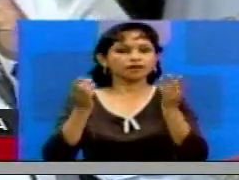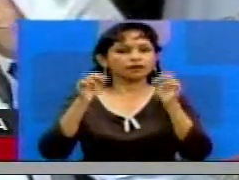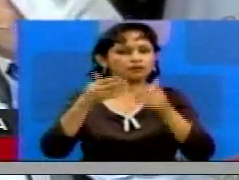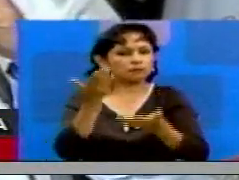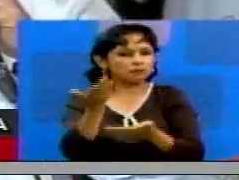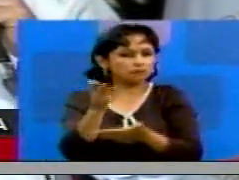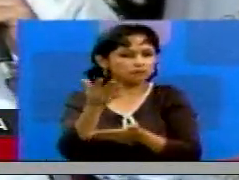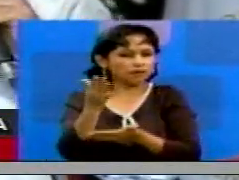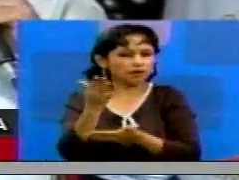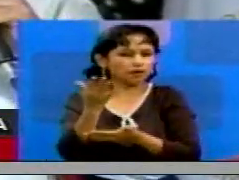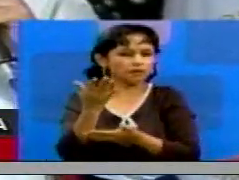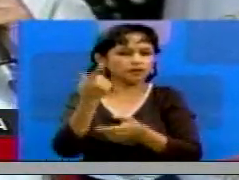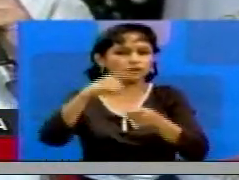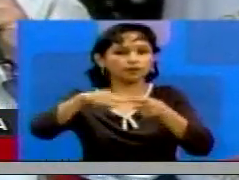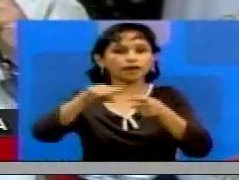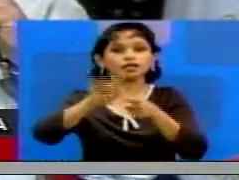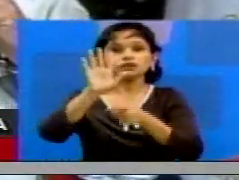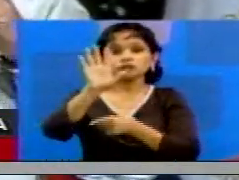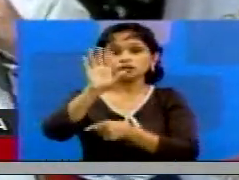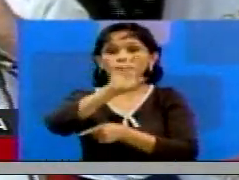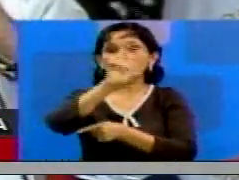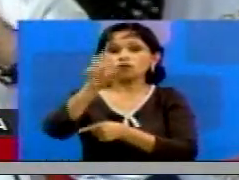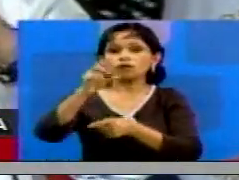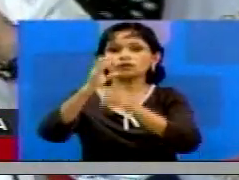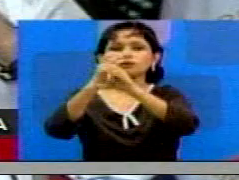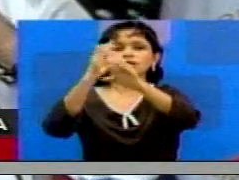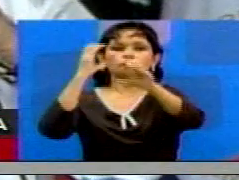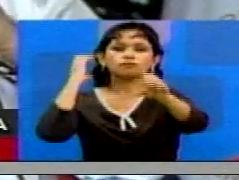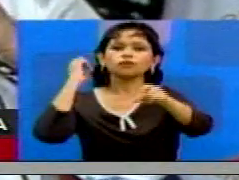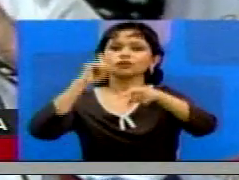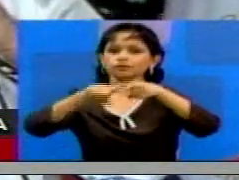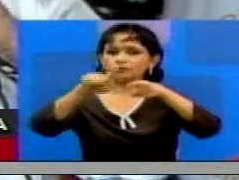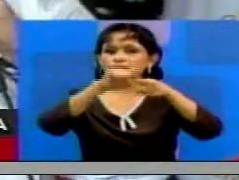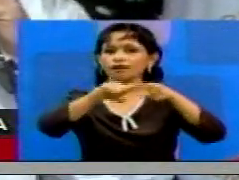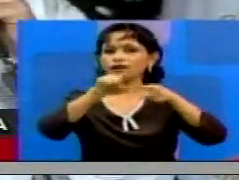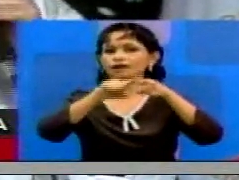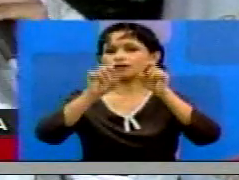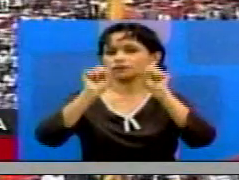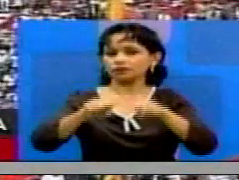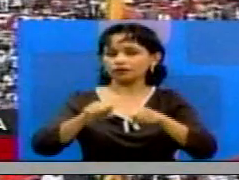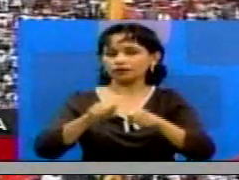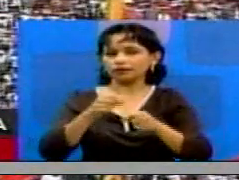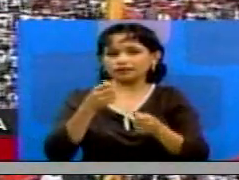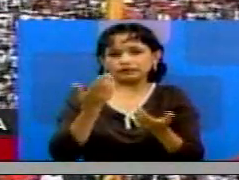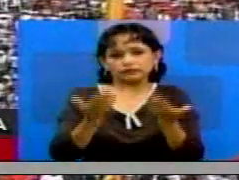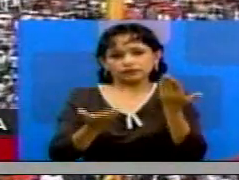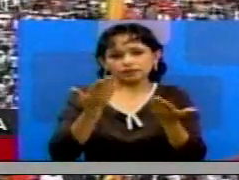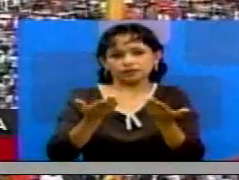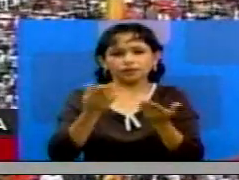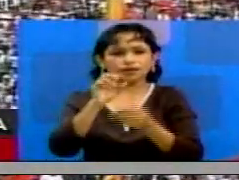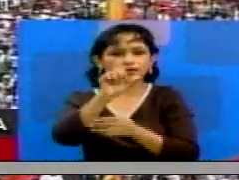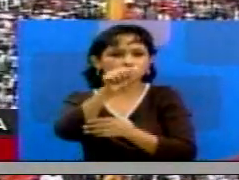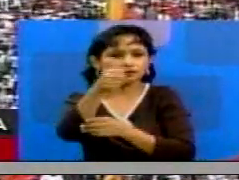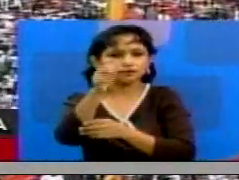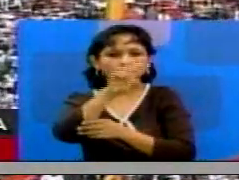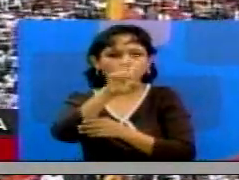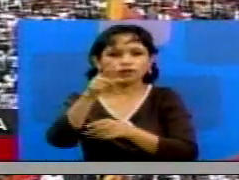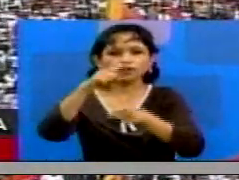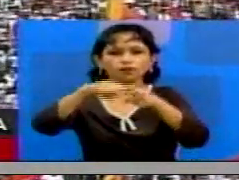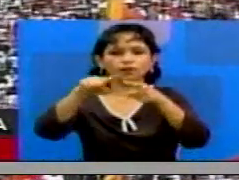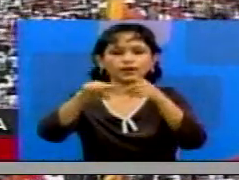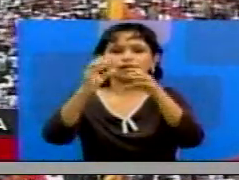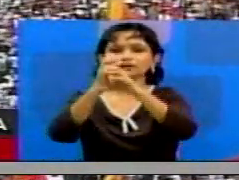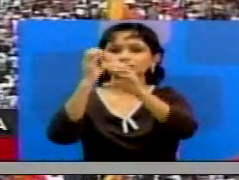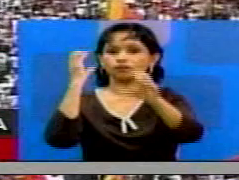estaría por lo menos a 5 córdobas el pasaje. Y cuidado que lo pueden poner hasta 6, pero